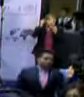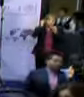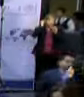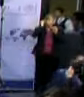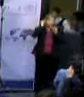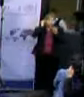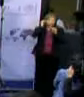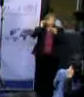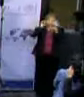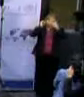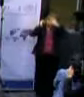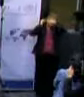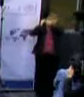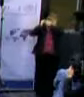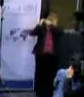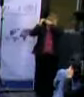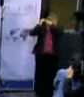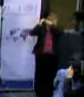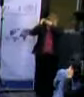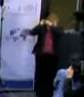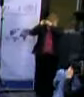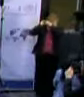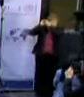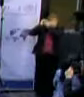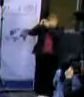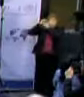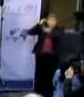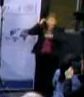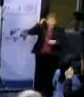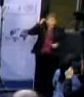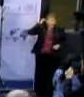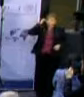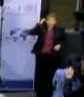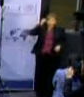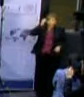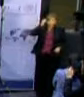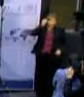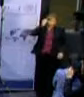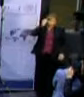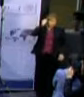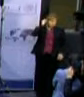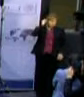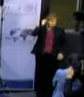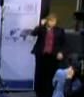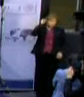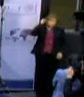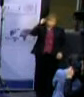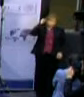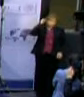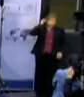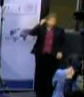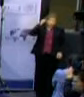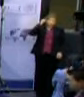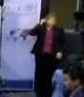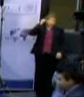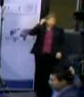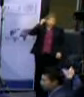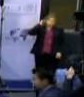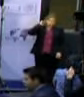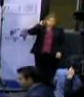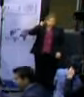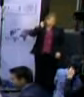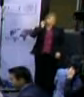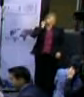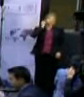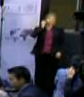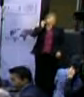Unidos de América, con el embajador Francisco Suárez Dávila, embajador de México en Canadá, con Carlos Manuel